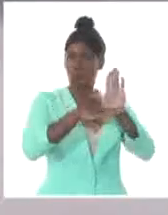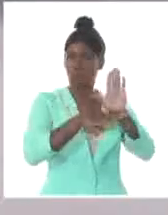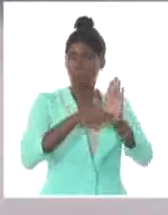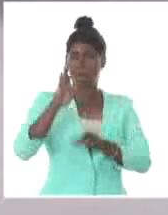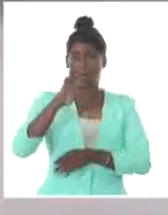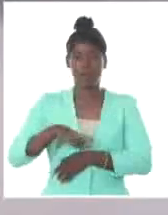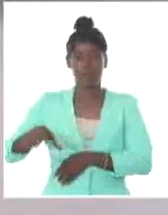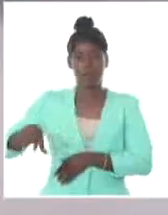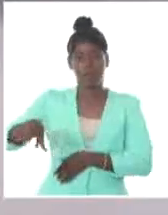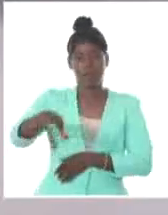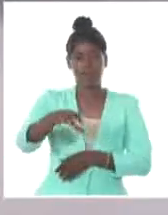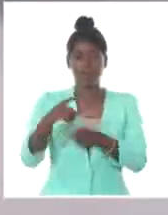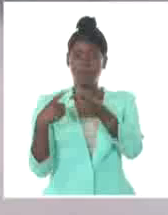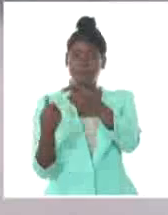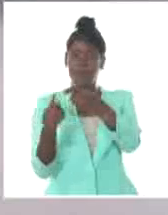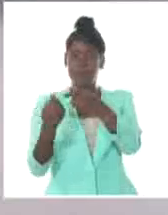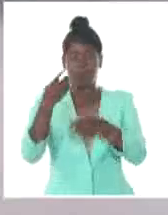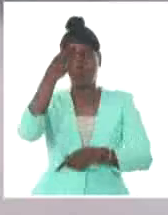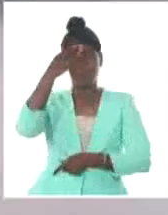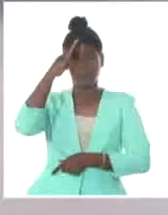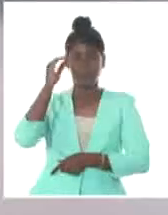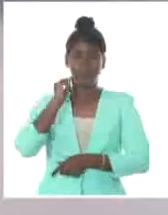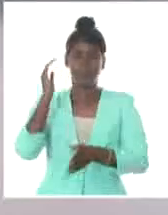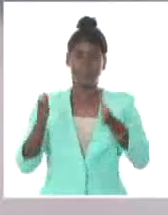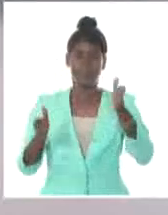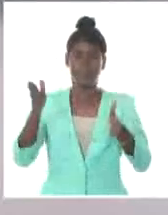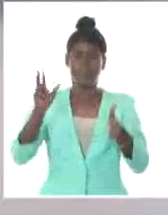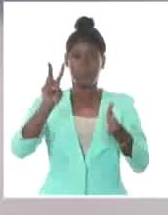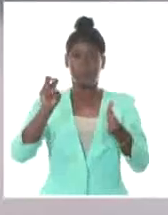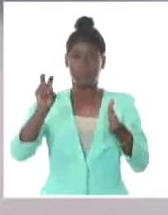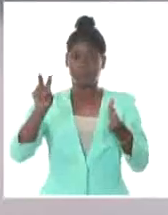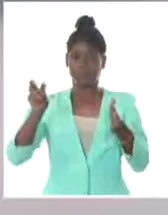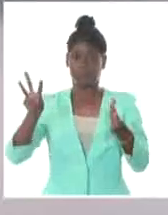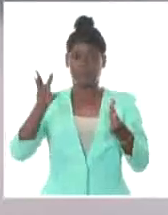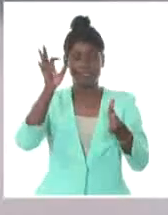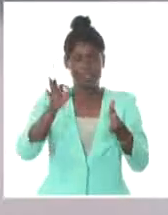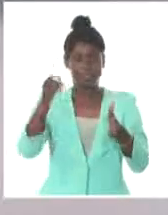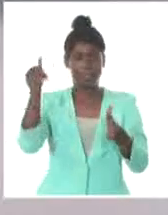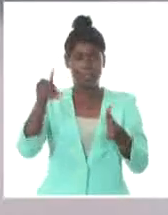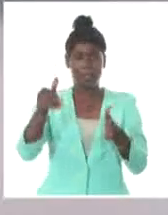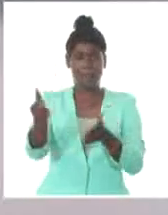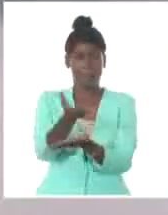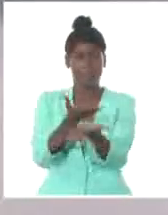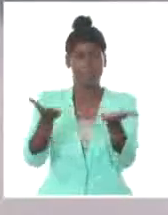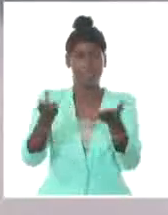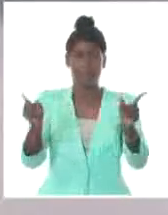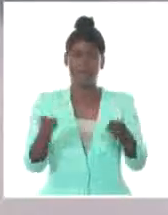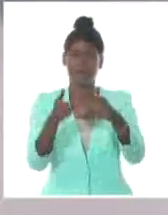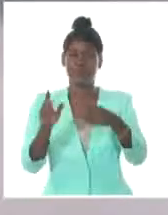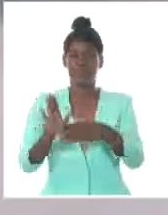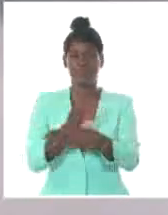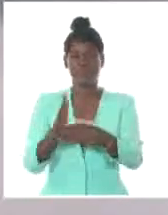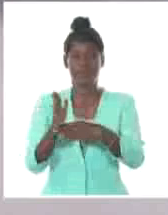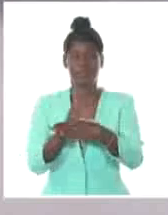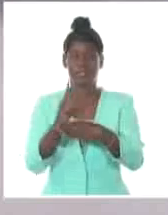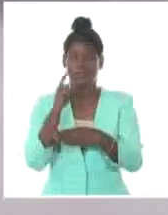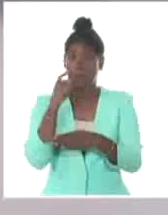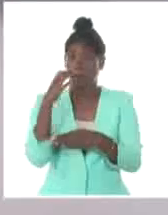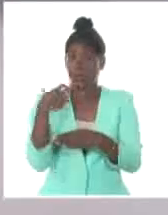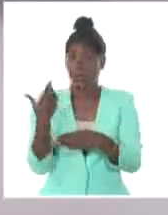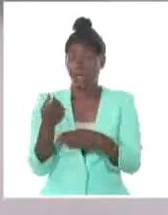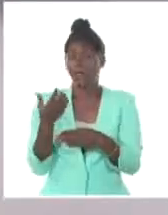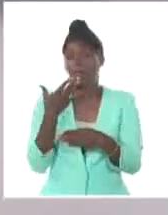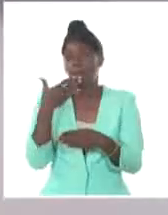Cuba Disco 2023, un espacio que ya es un habitual en los grandes eventos de la música en Cuba, siempre con el fin de